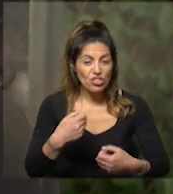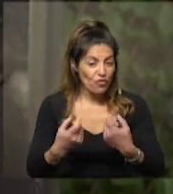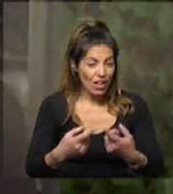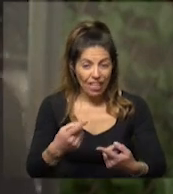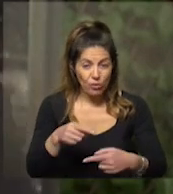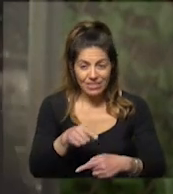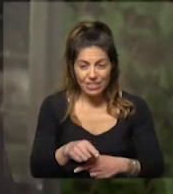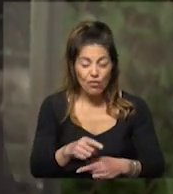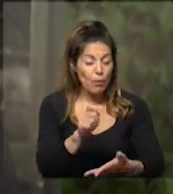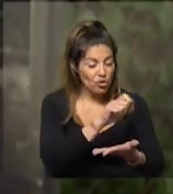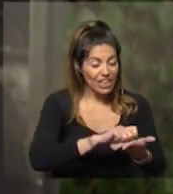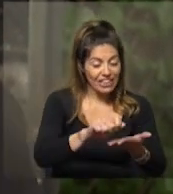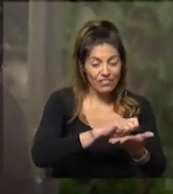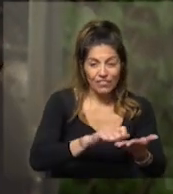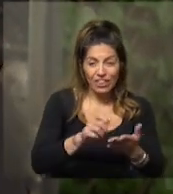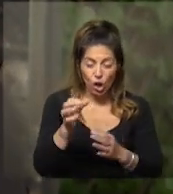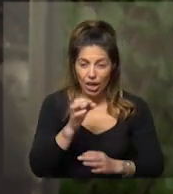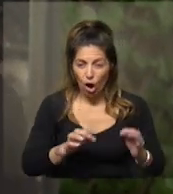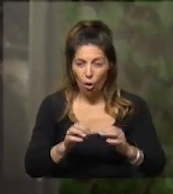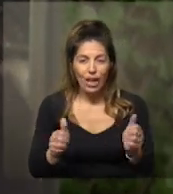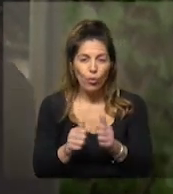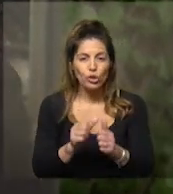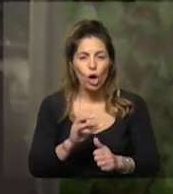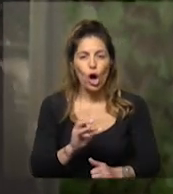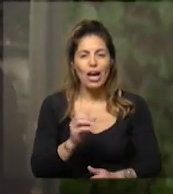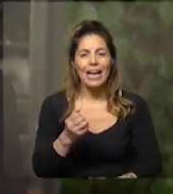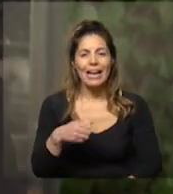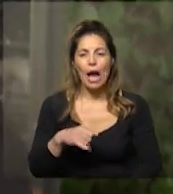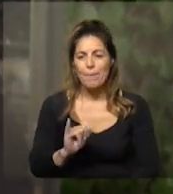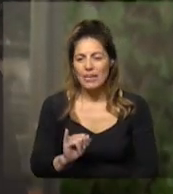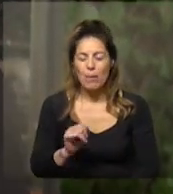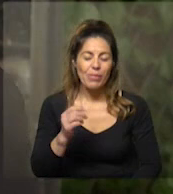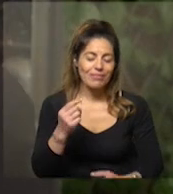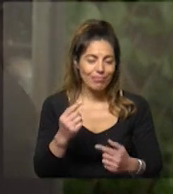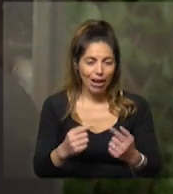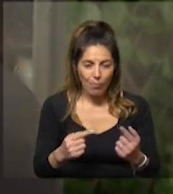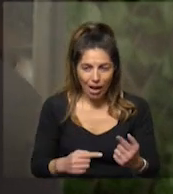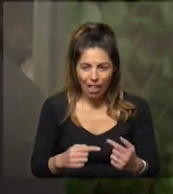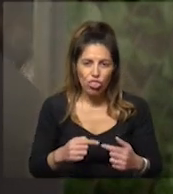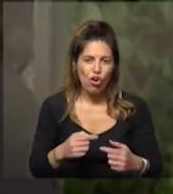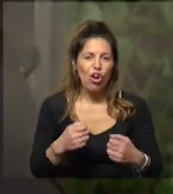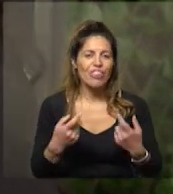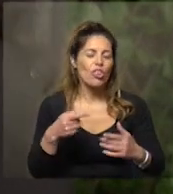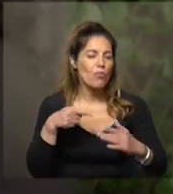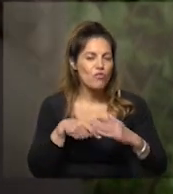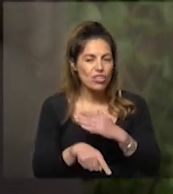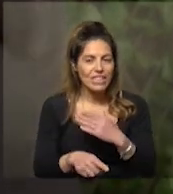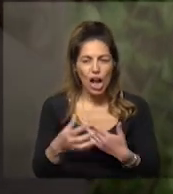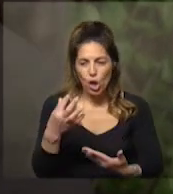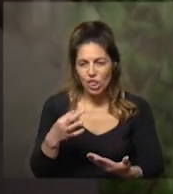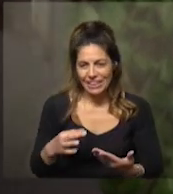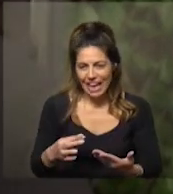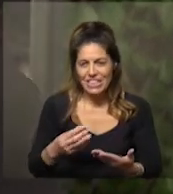y fuimos escribiendo la obra con Cami y después armando cada elemento, dándole profundidad a los detalles, y fuimos sumando de a